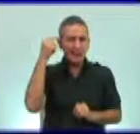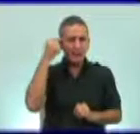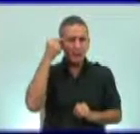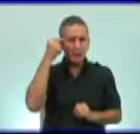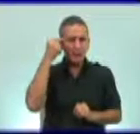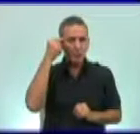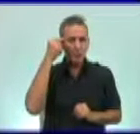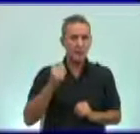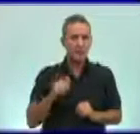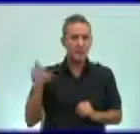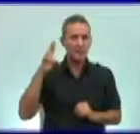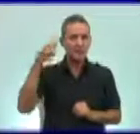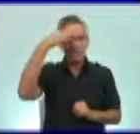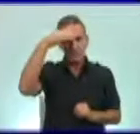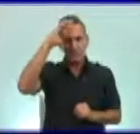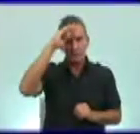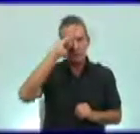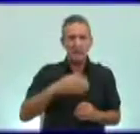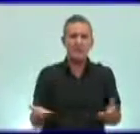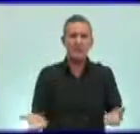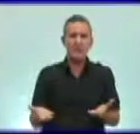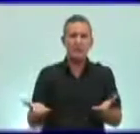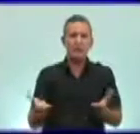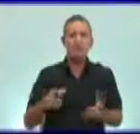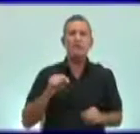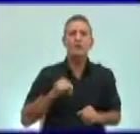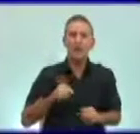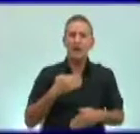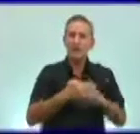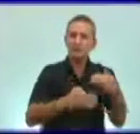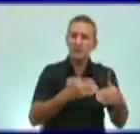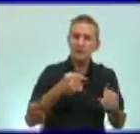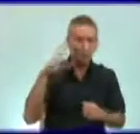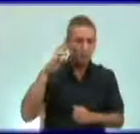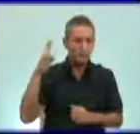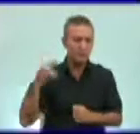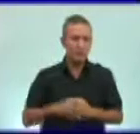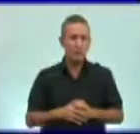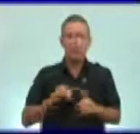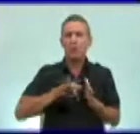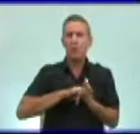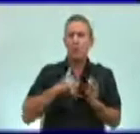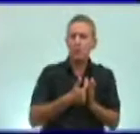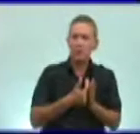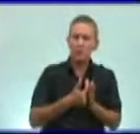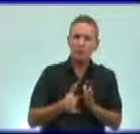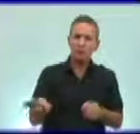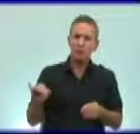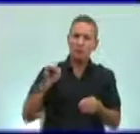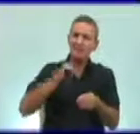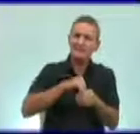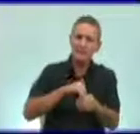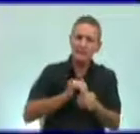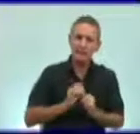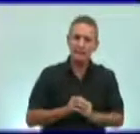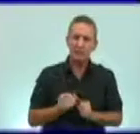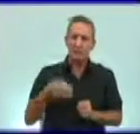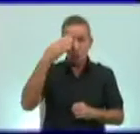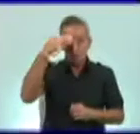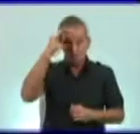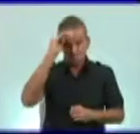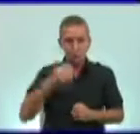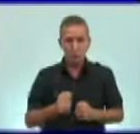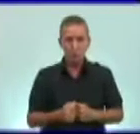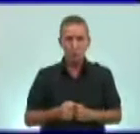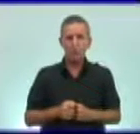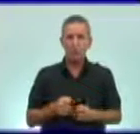teóricamente este país y a este proceso revolucionario. Contiene un proyecto emancipador integracionista. Cuba es